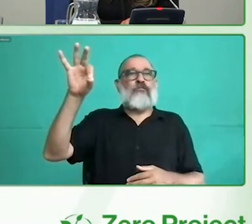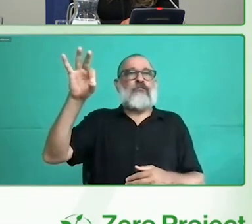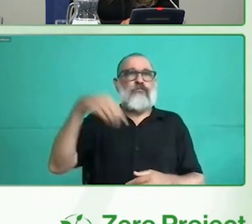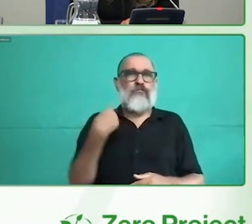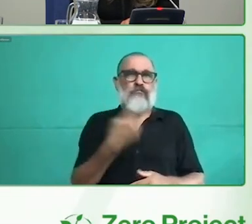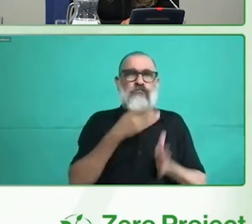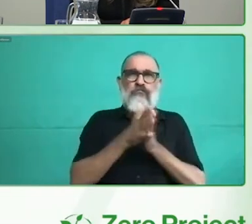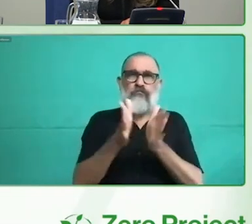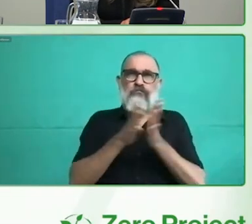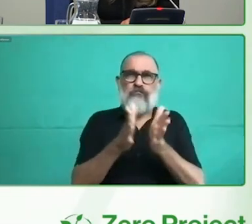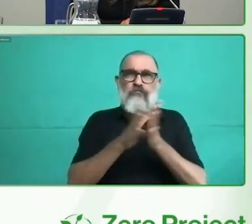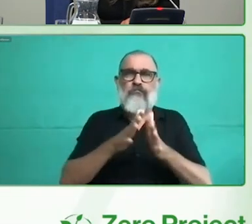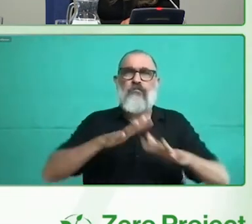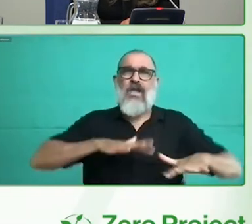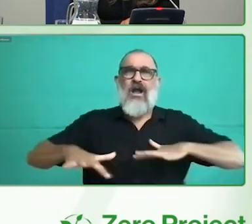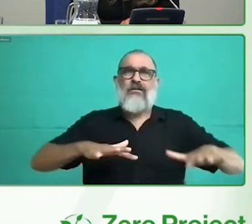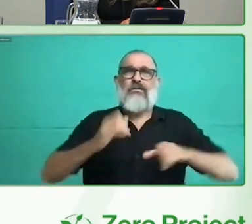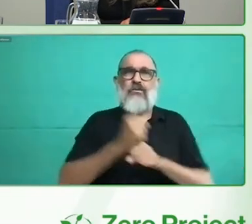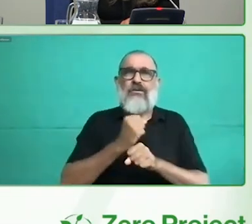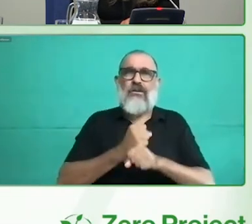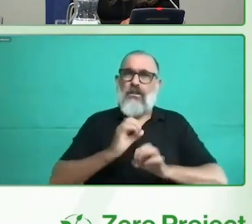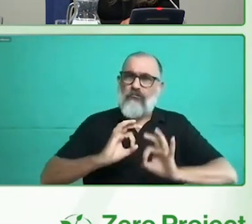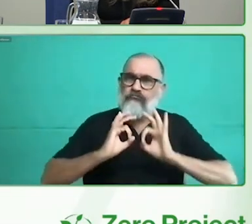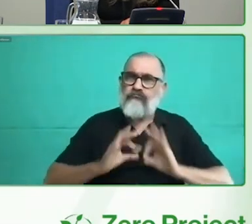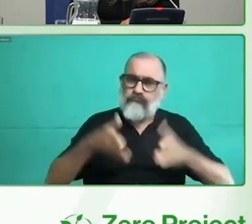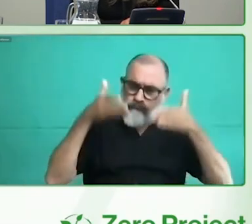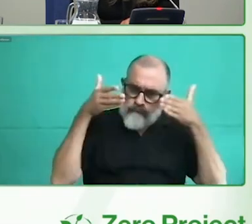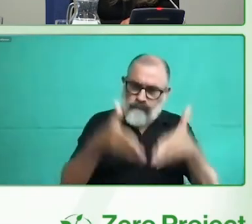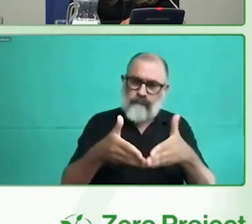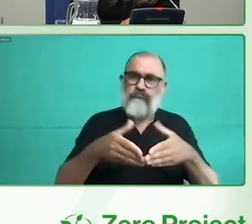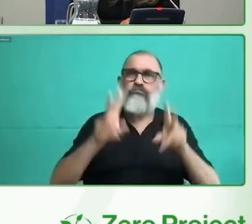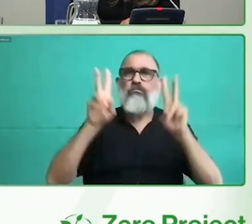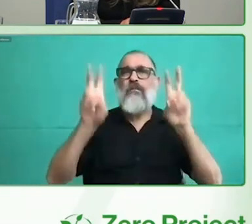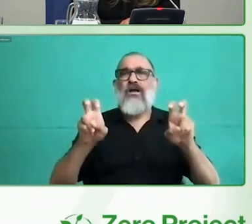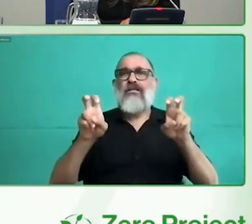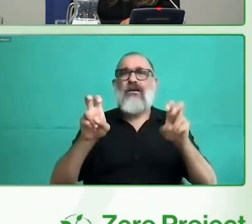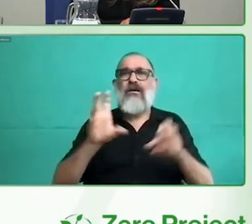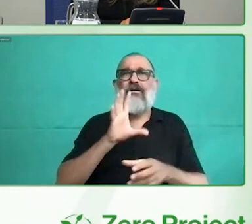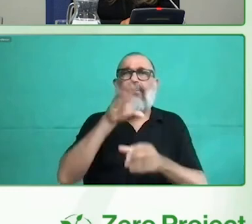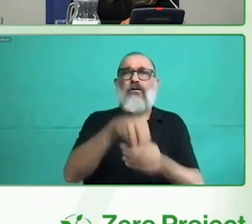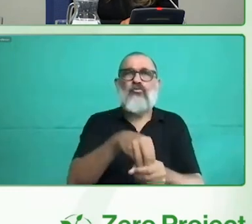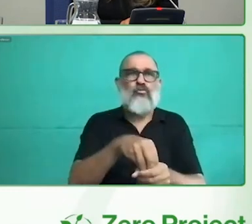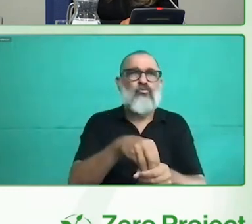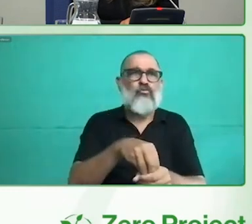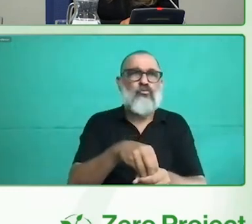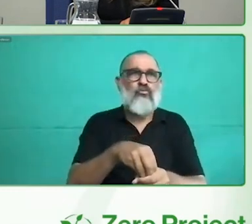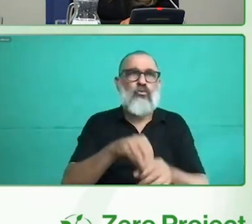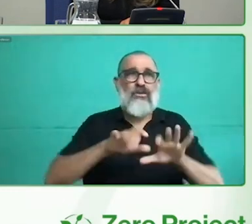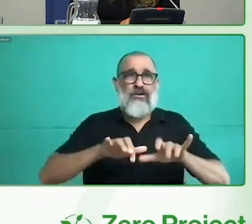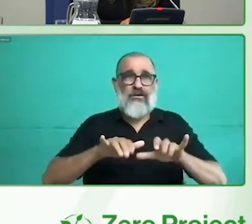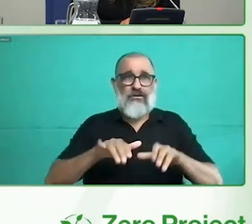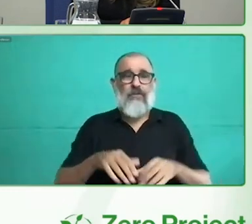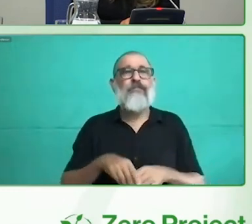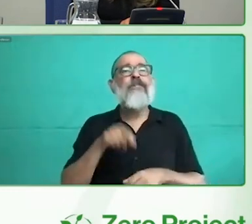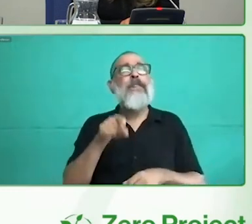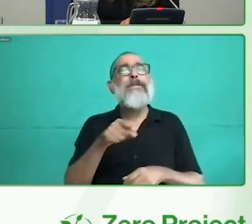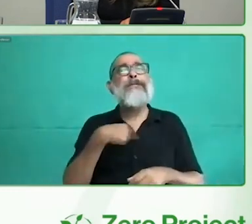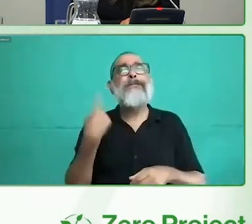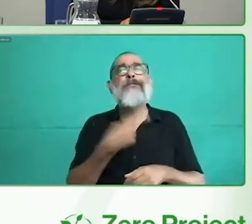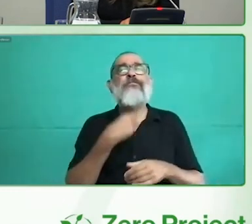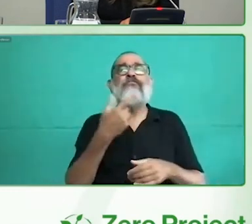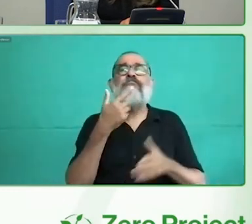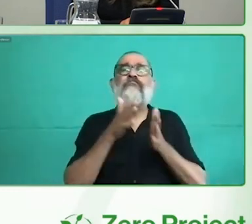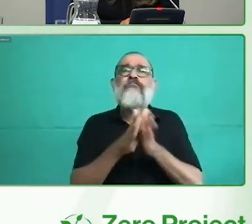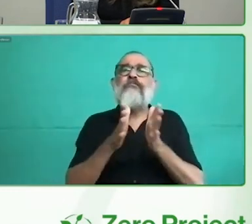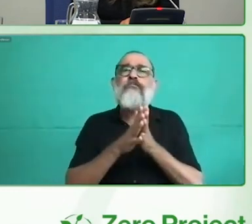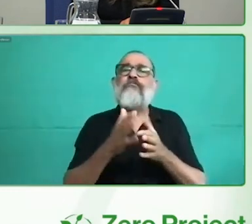desafío de este público femenino en una inserción social y cómo puede ser facilitada